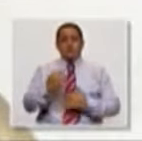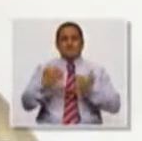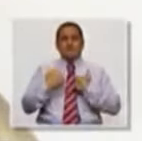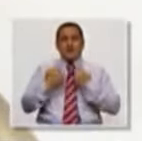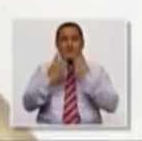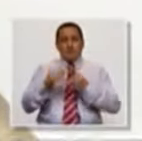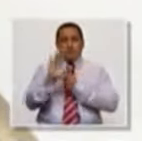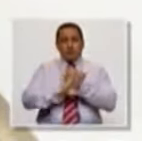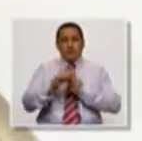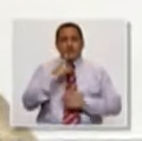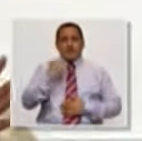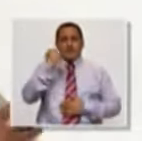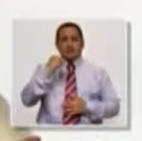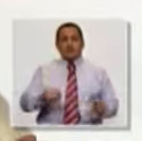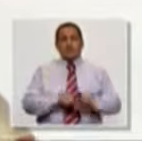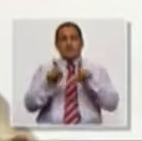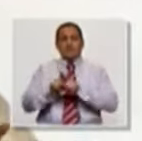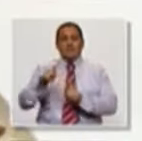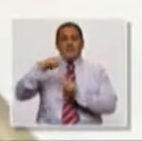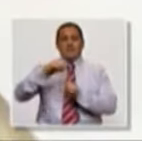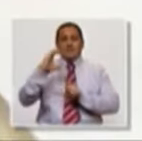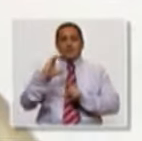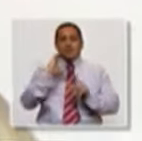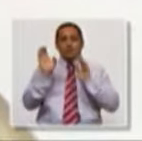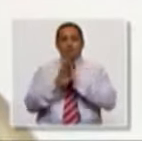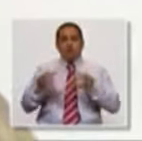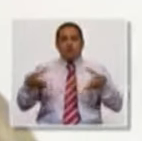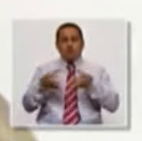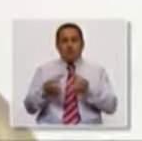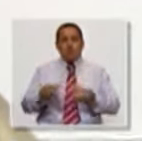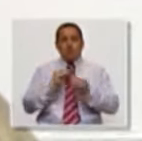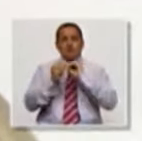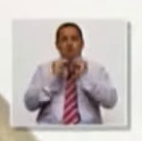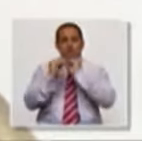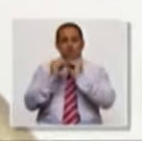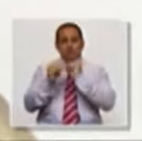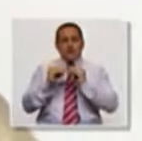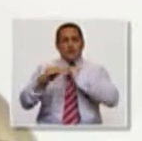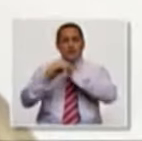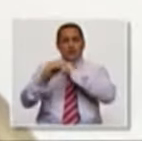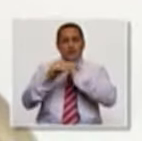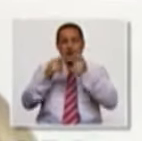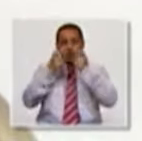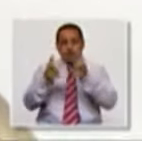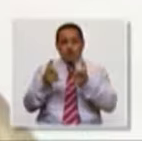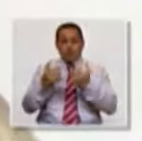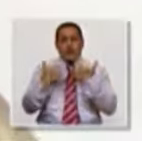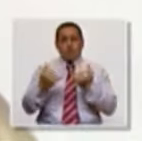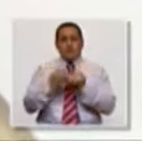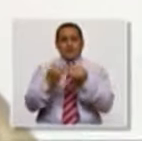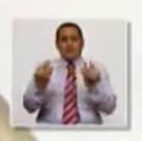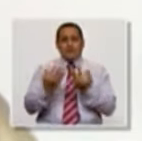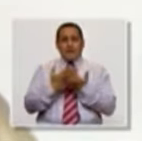los que protegen los derechos y el Tribunal Constitucional, el órgano que perfecciona, armoniza, vigila que estas